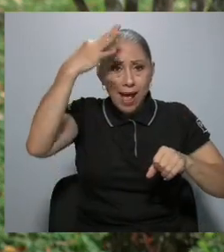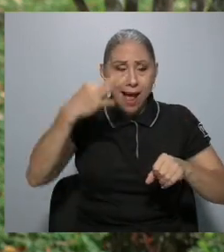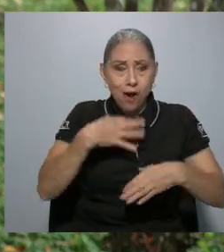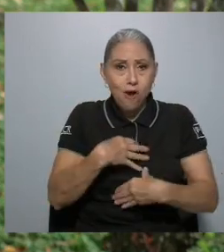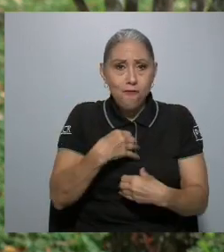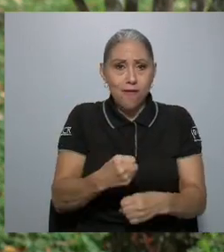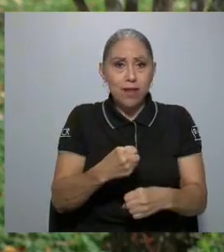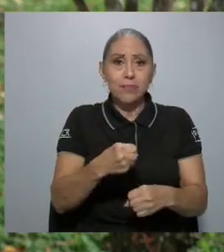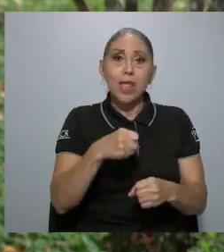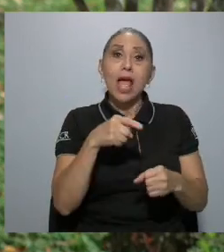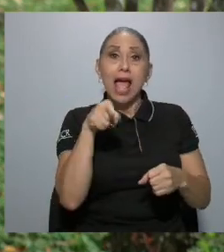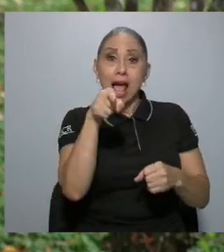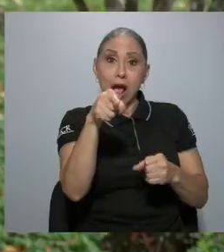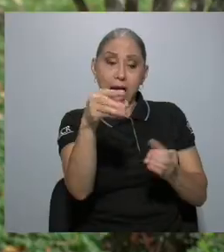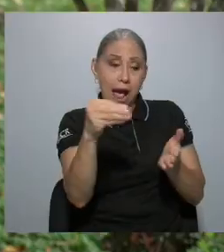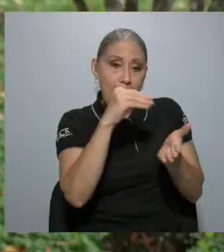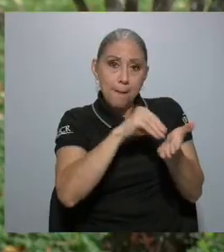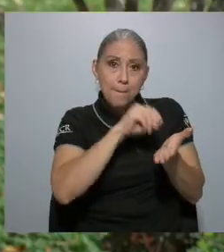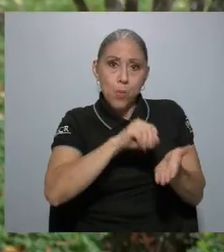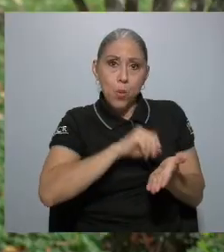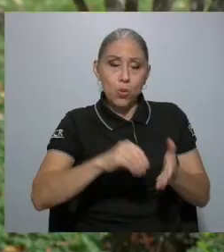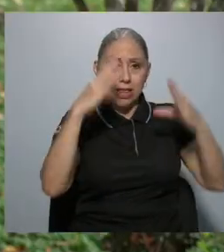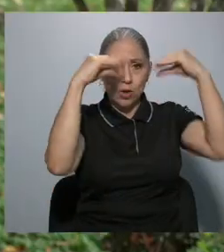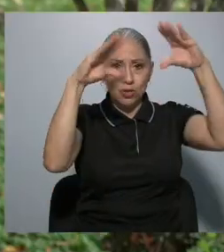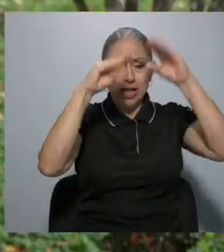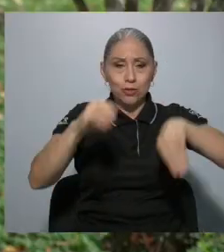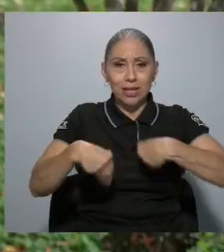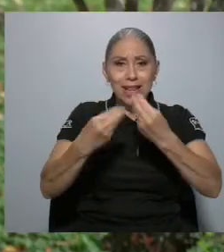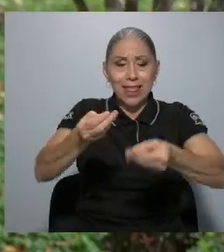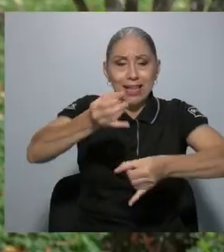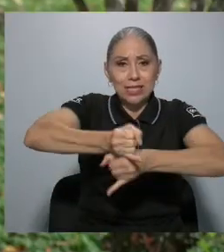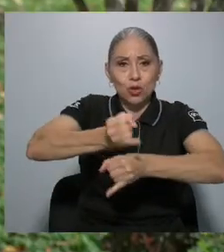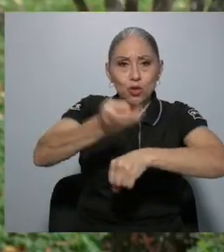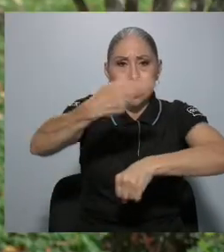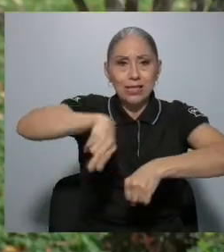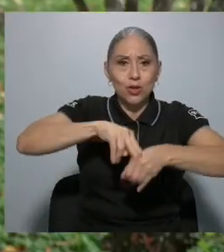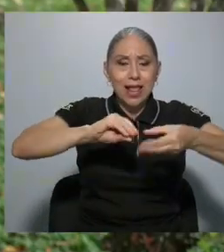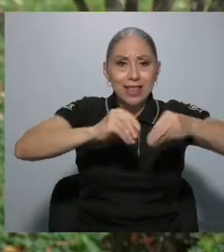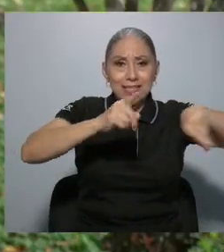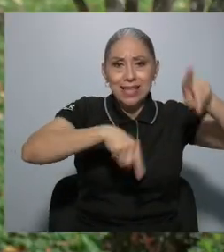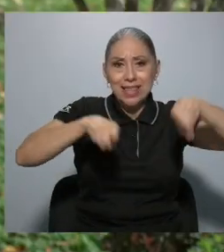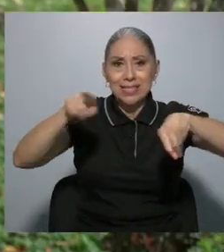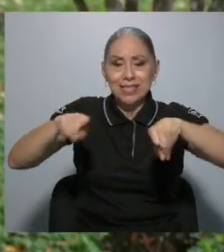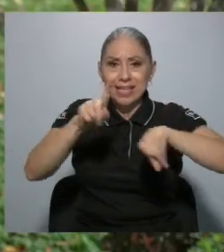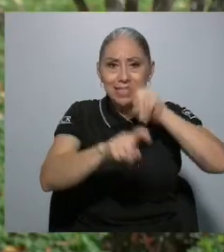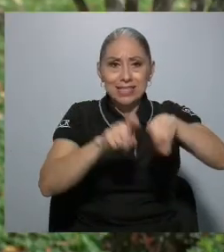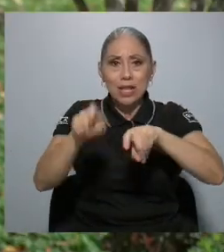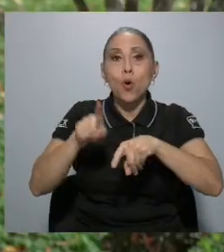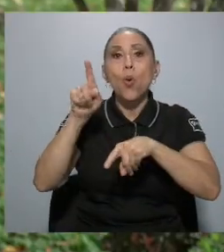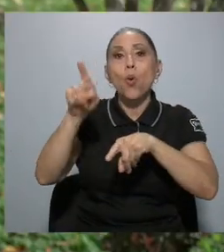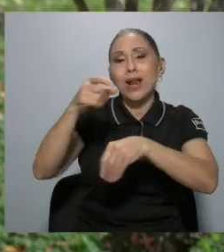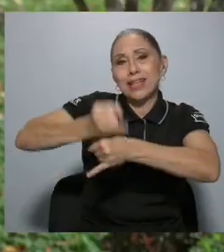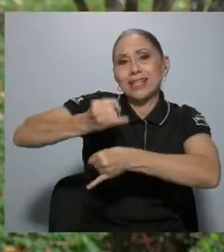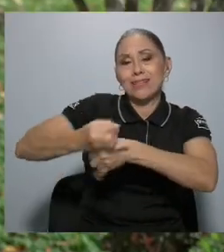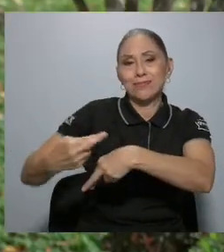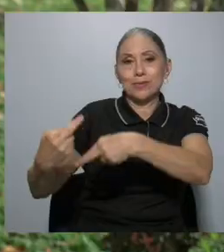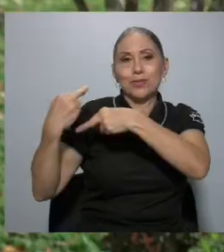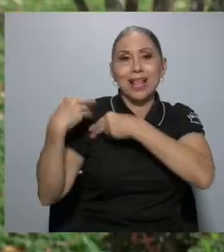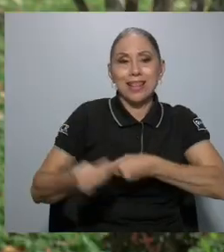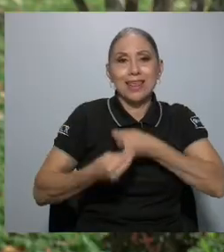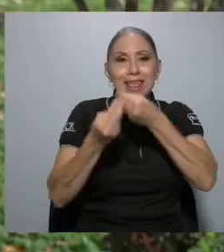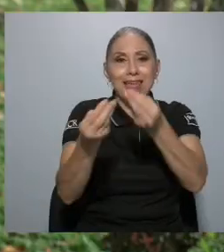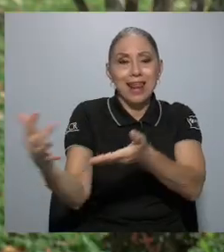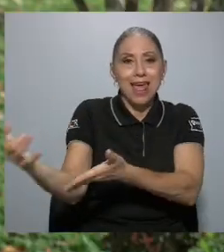creíbles? Apunte los datos que ofrece el Instituto Nacional de Estadísticas y Censos, una de las instancias responsables